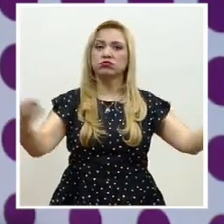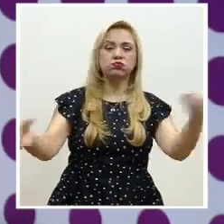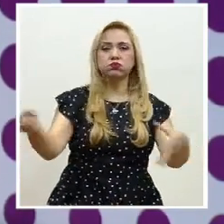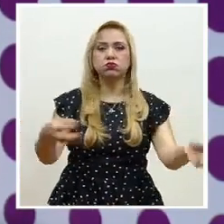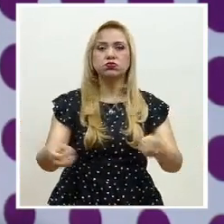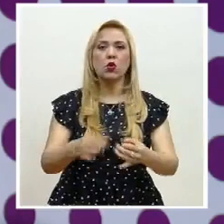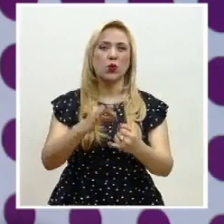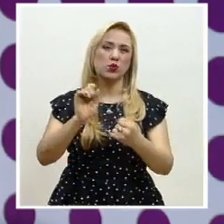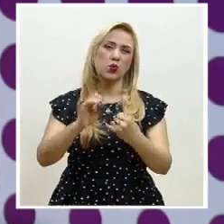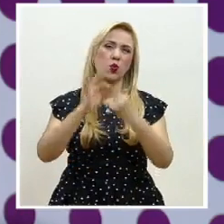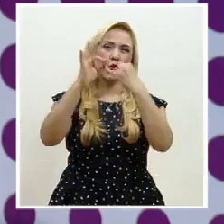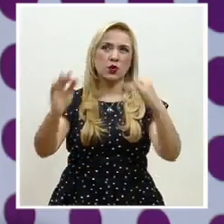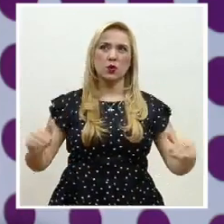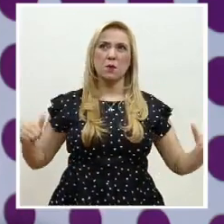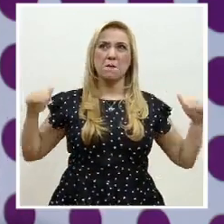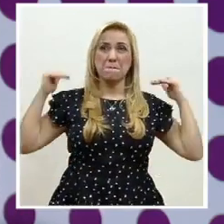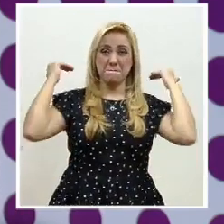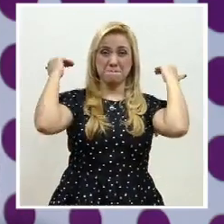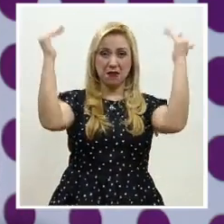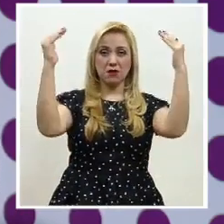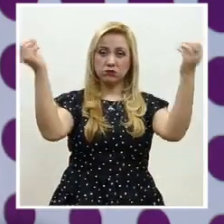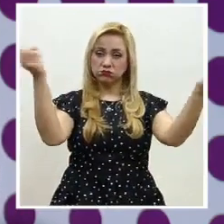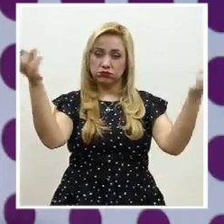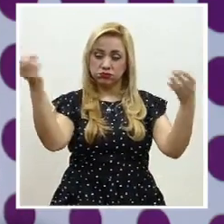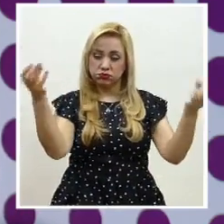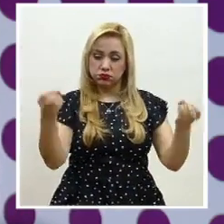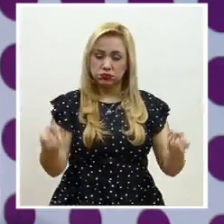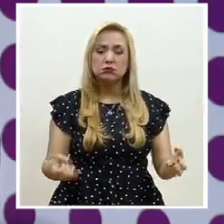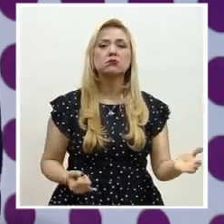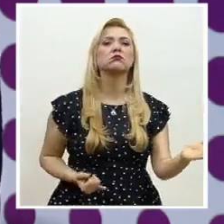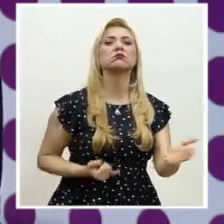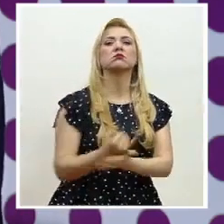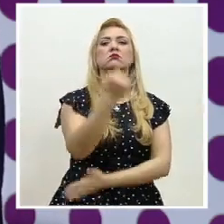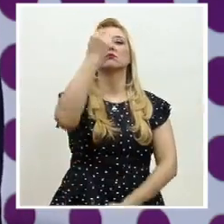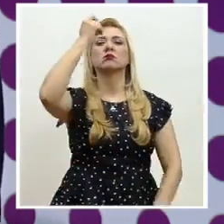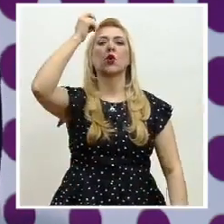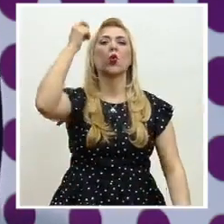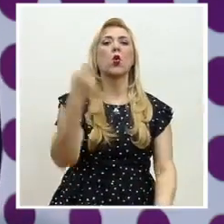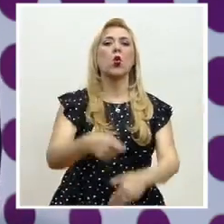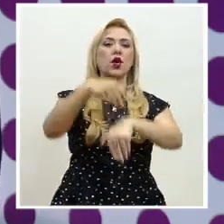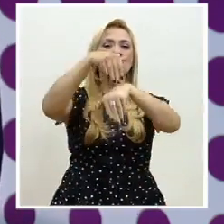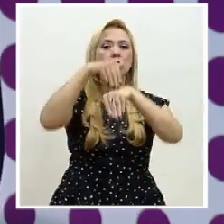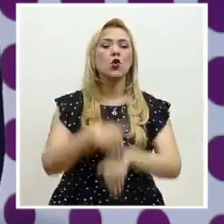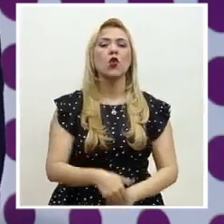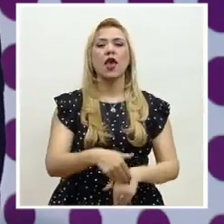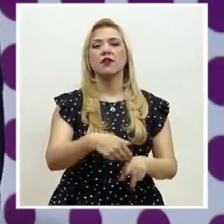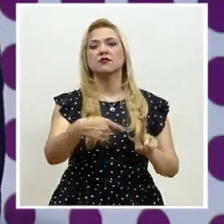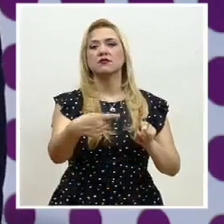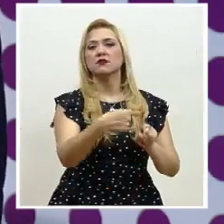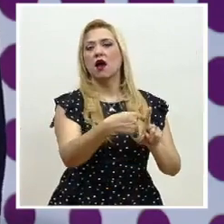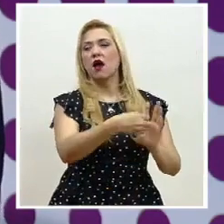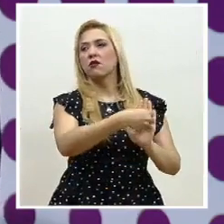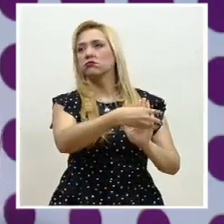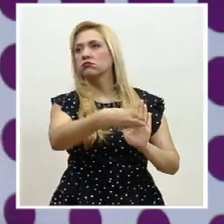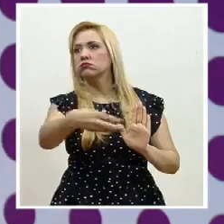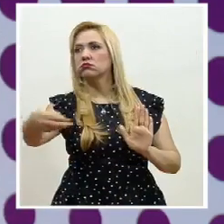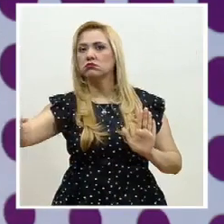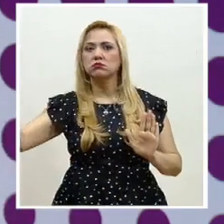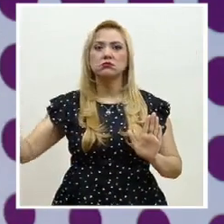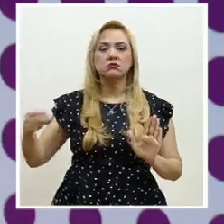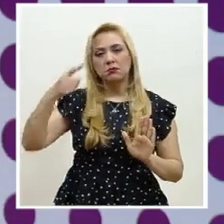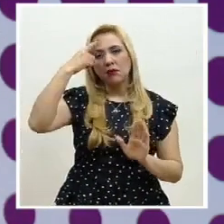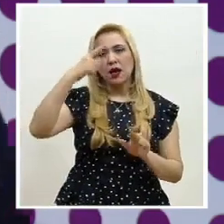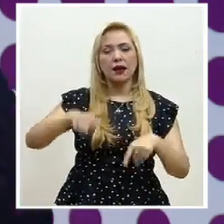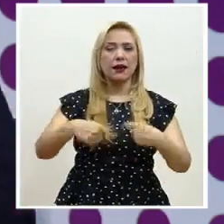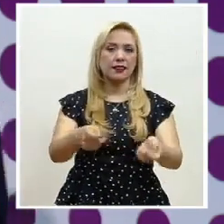una propuesta, desde luego, de la ponencia, pero como línea jurisprudencial sólida de la primera sala. Creo que aquí comparto además con compañera y Claro. compañero